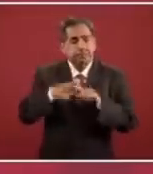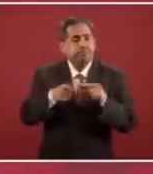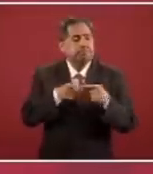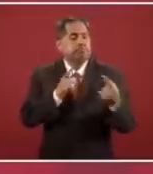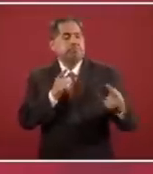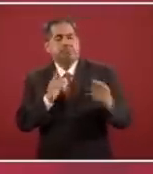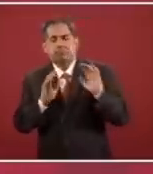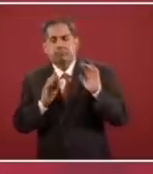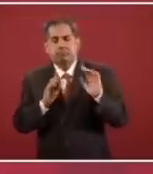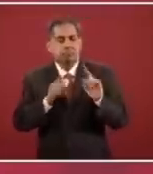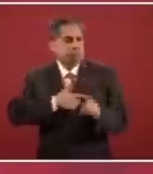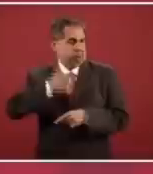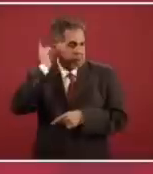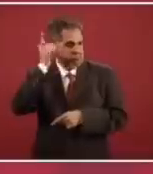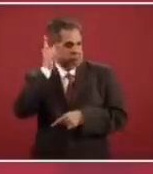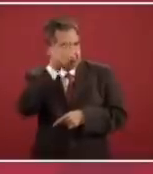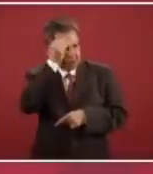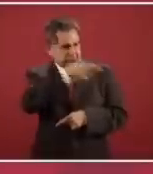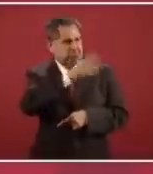no le deseamos mal a nadie.